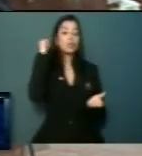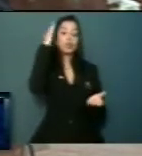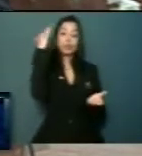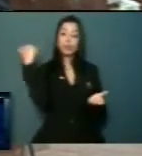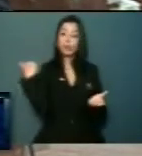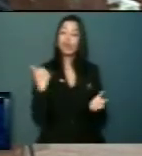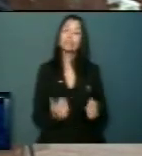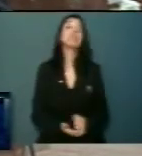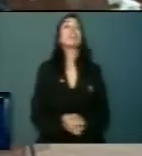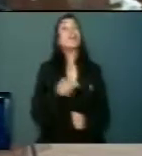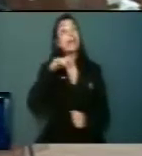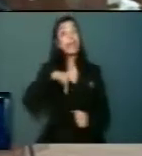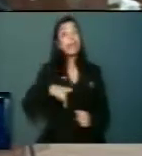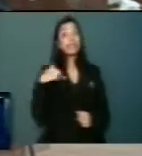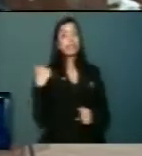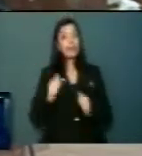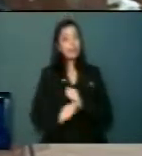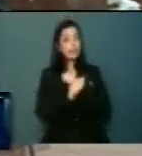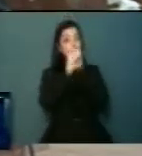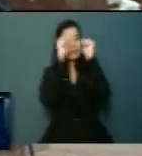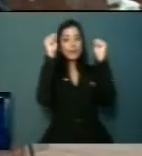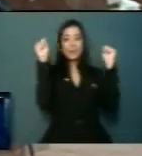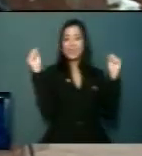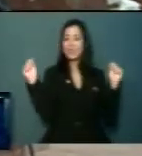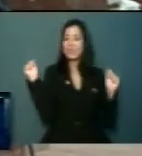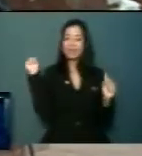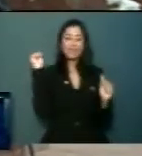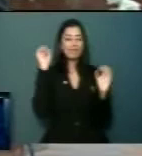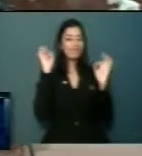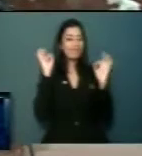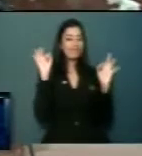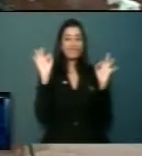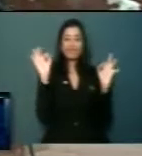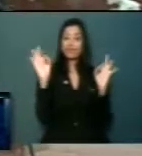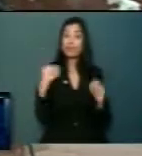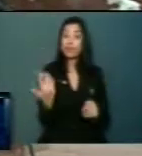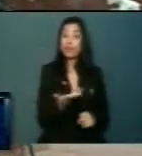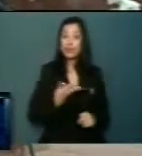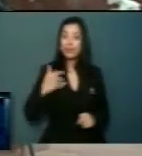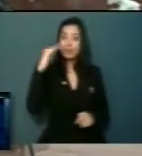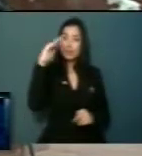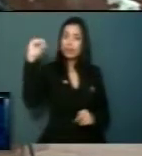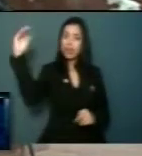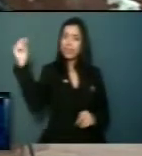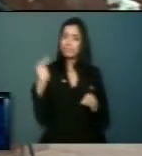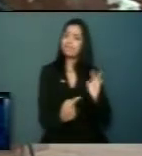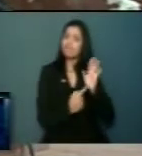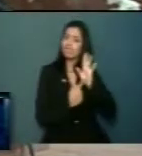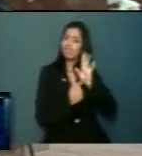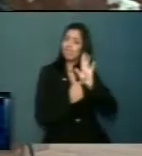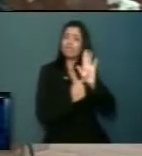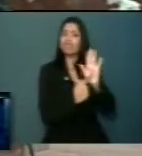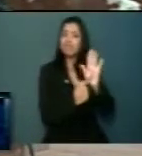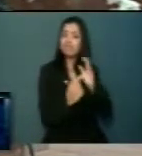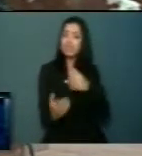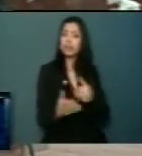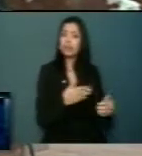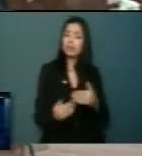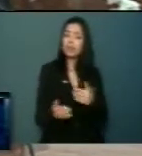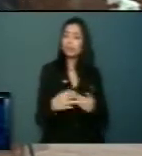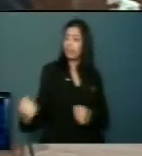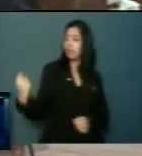En esta linda mañana donde nuestro país nos vuelve a demostrar que a pesar de la tempestad que nos